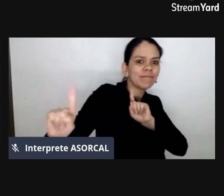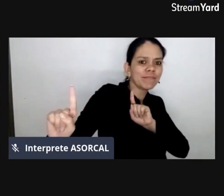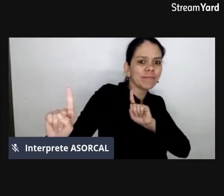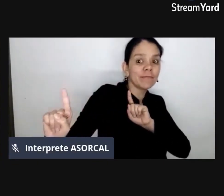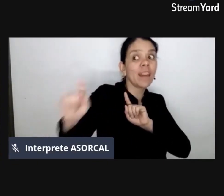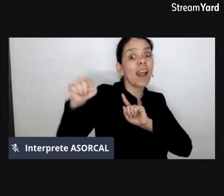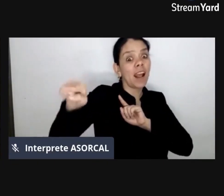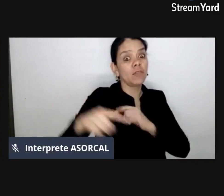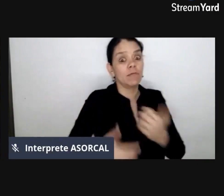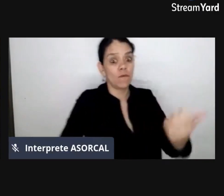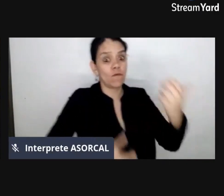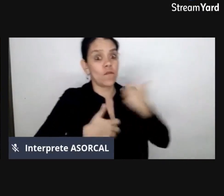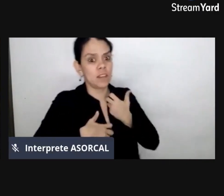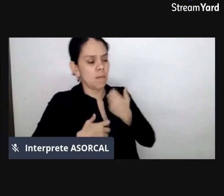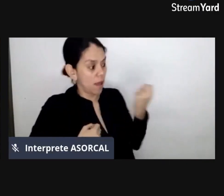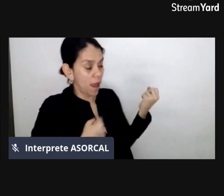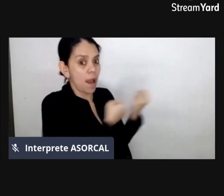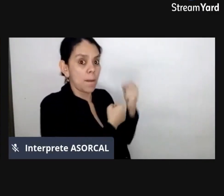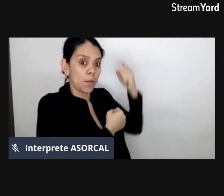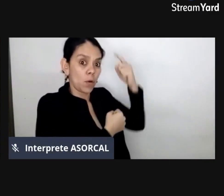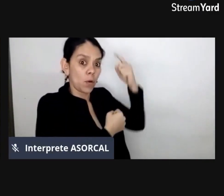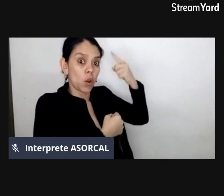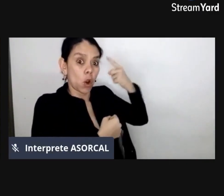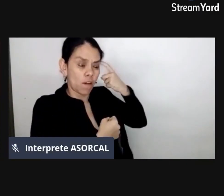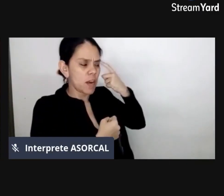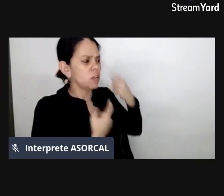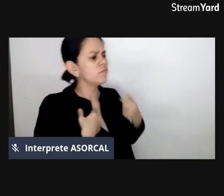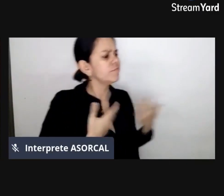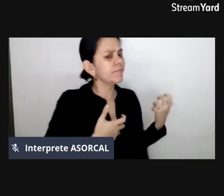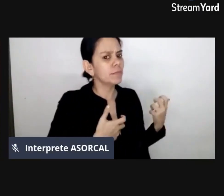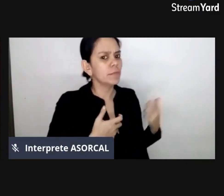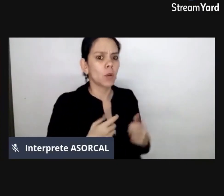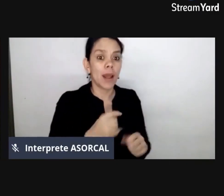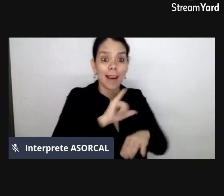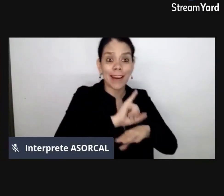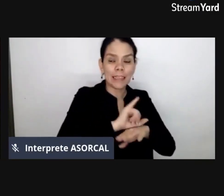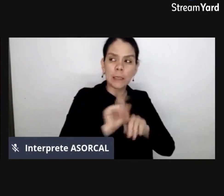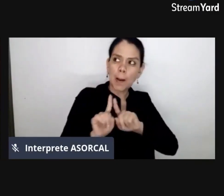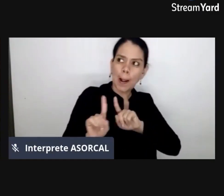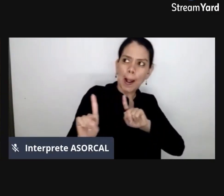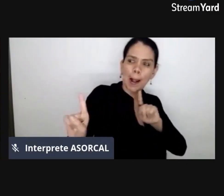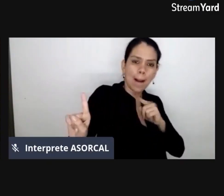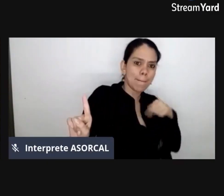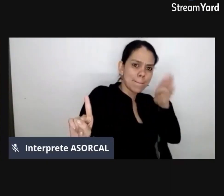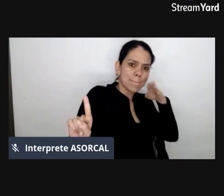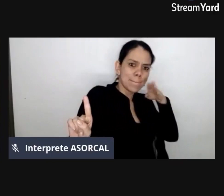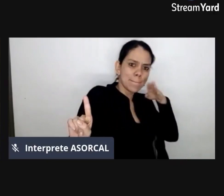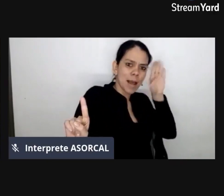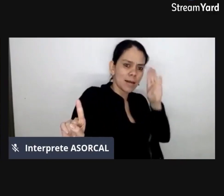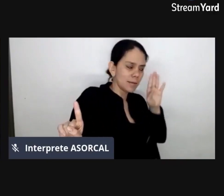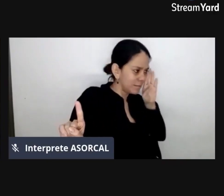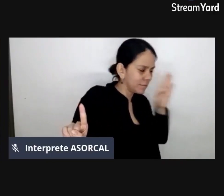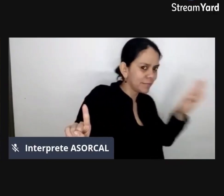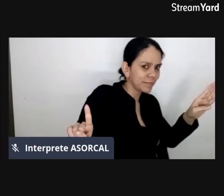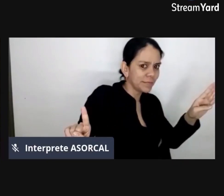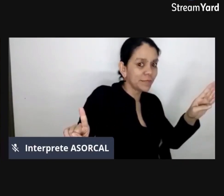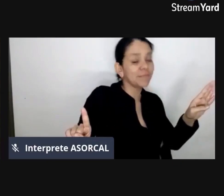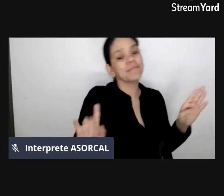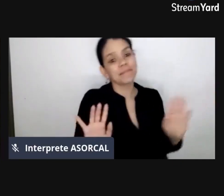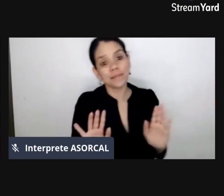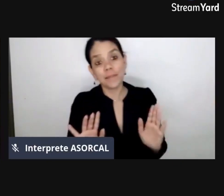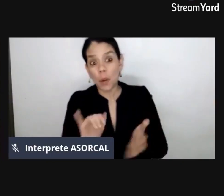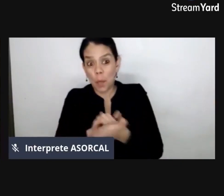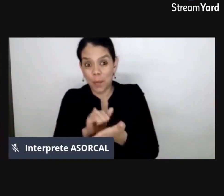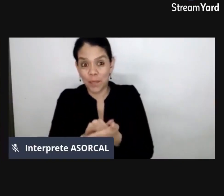garantes de un sistema cada vez más cuestionado. Y por lo tanto, también las Fuerzas Armadas cada vez